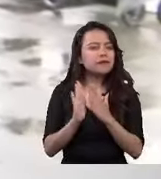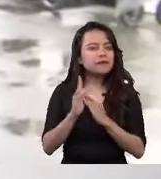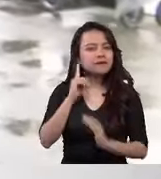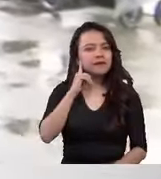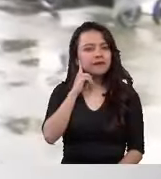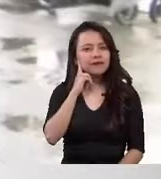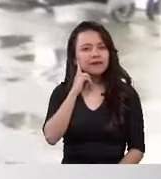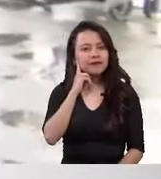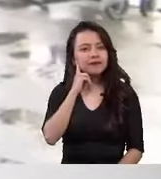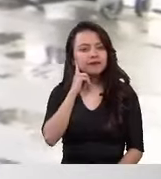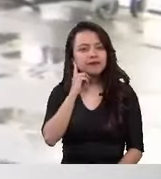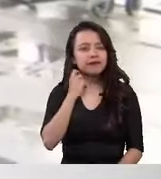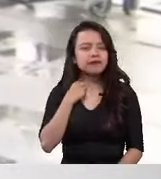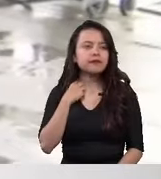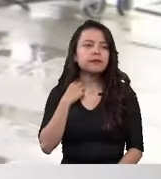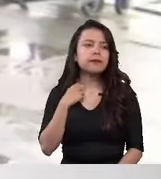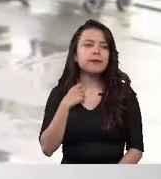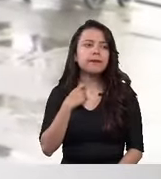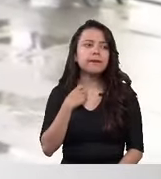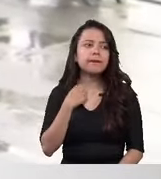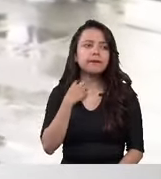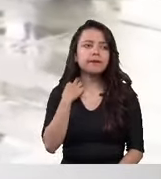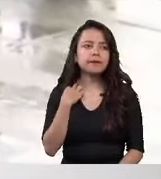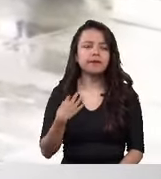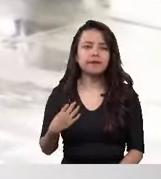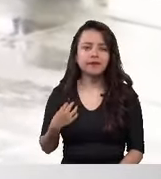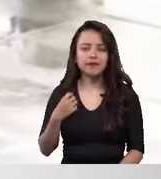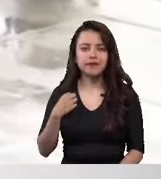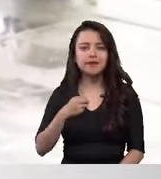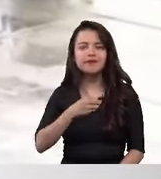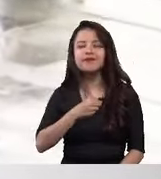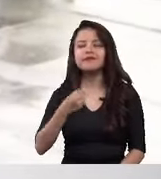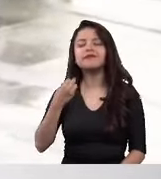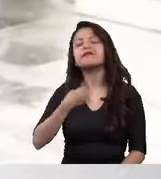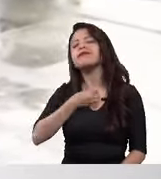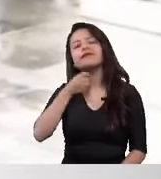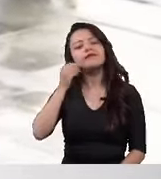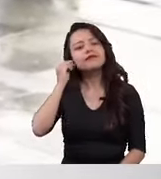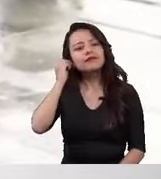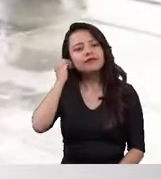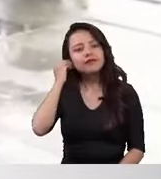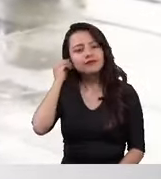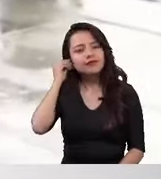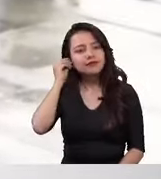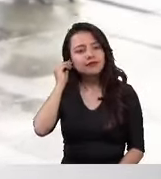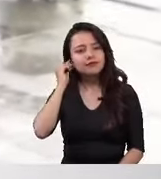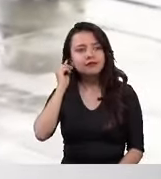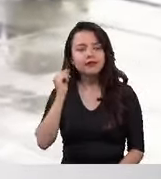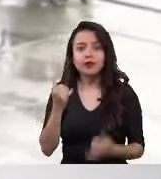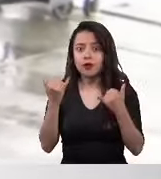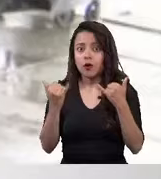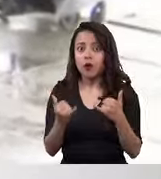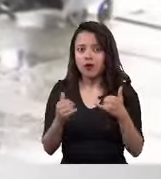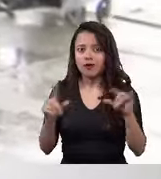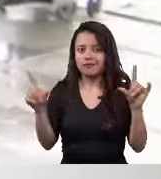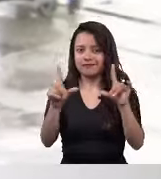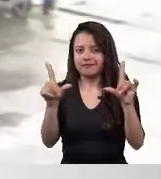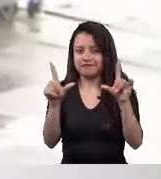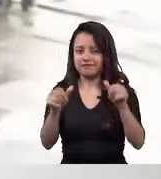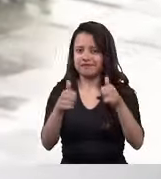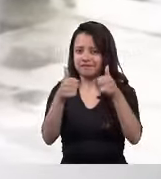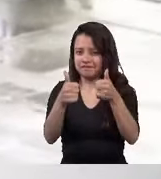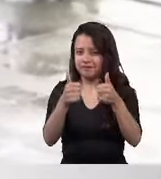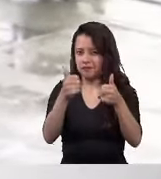lluvia desde la capital de Caldas. Los despedimos en medio de una lluvia, frío, y donde